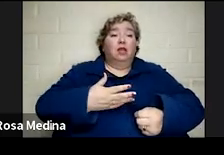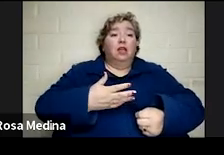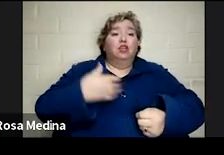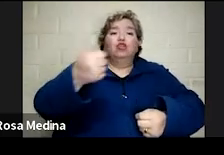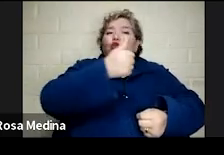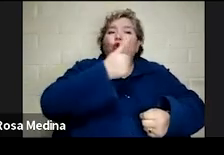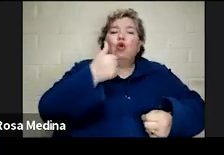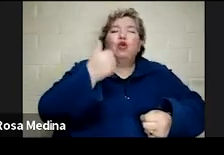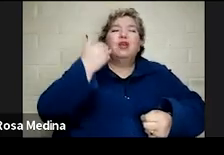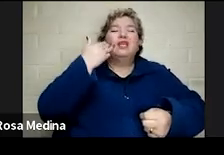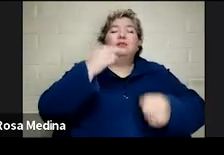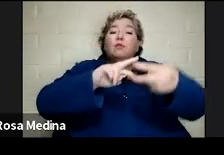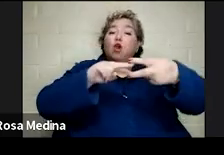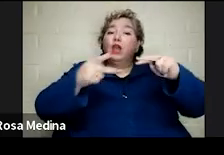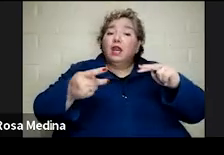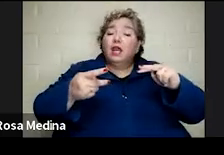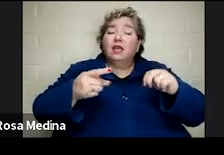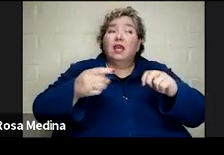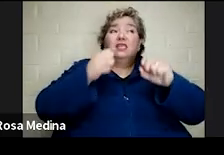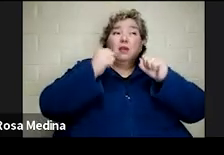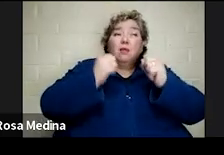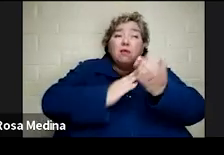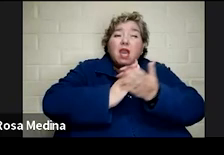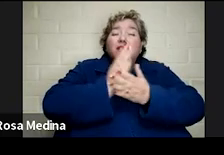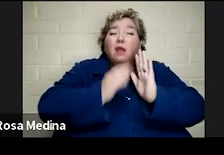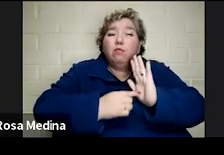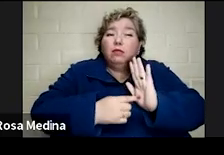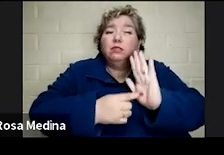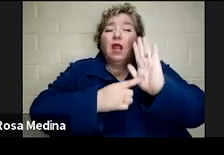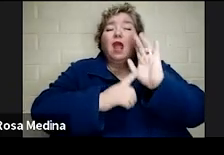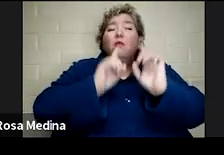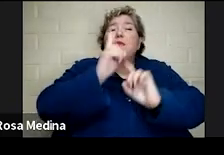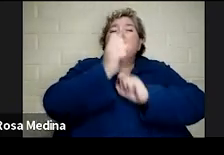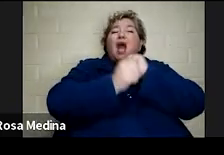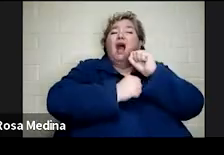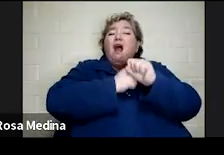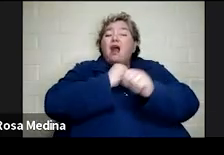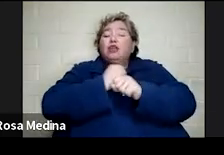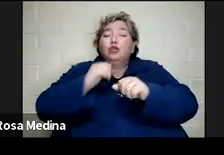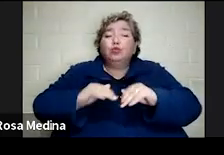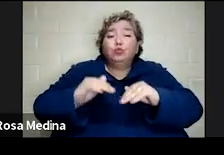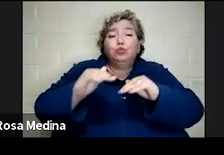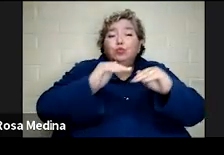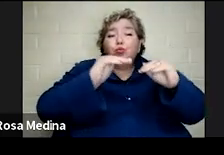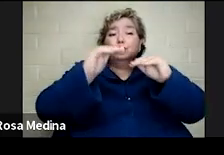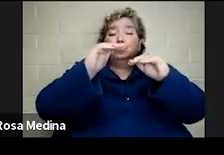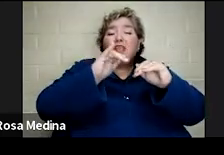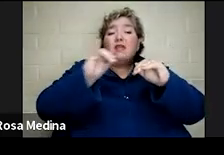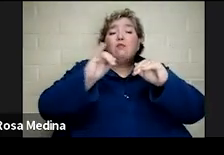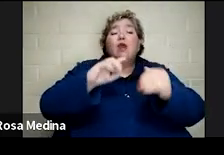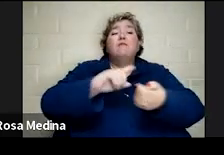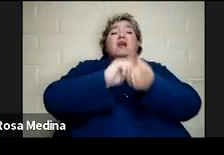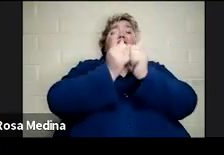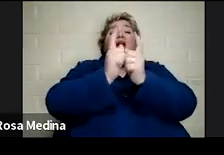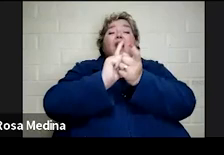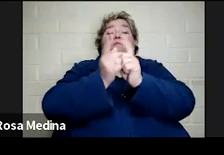genéticos, se empiezan a manifestar en los primeros años de vida, generalmente, y aunque van cambiando y se van desarrollando